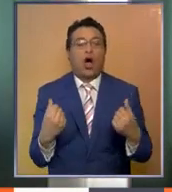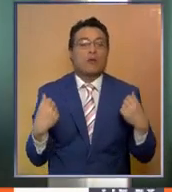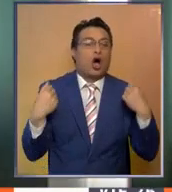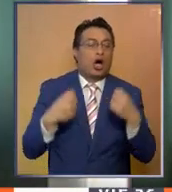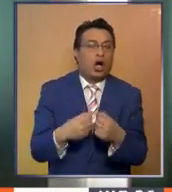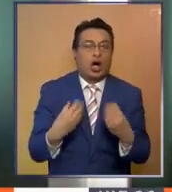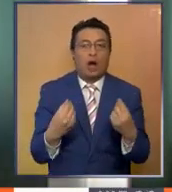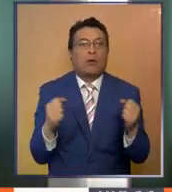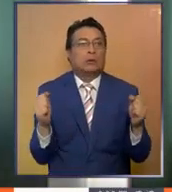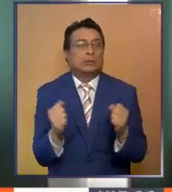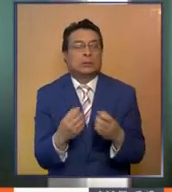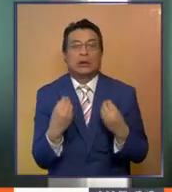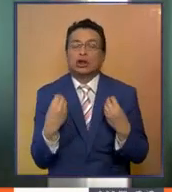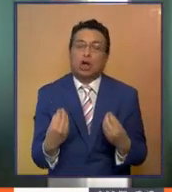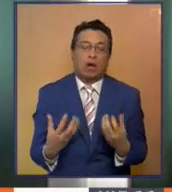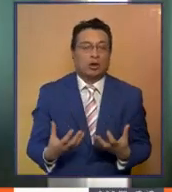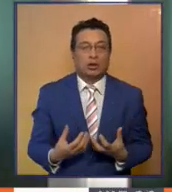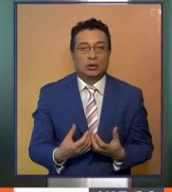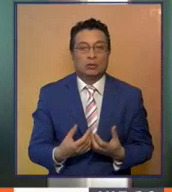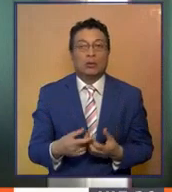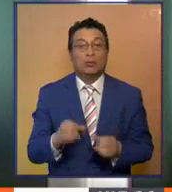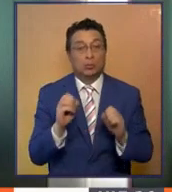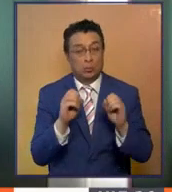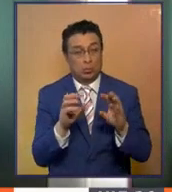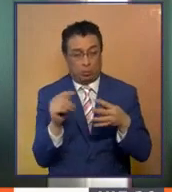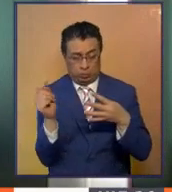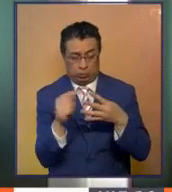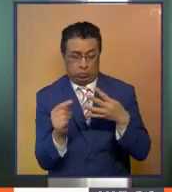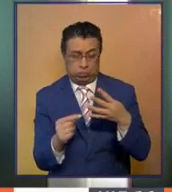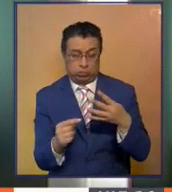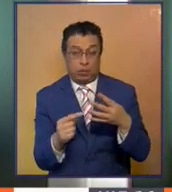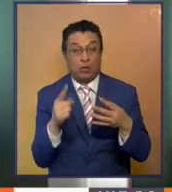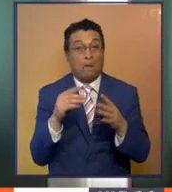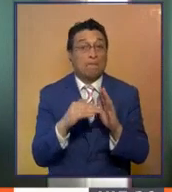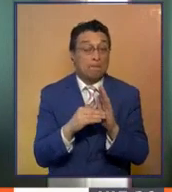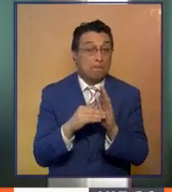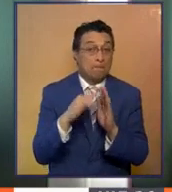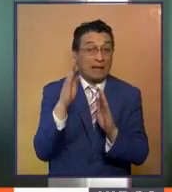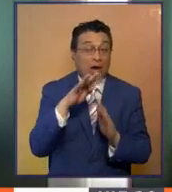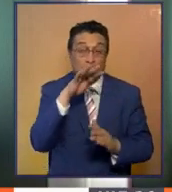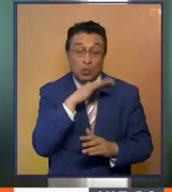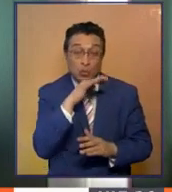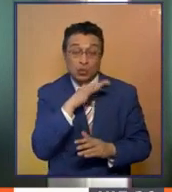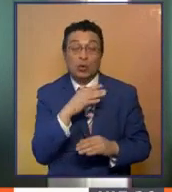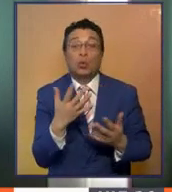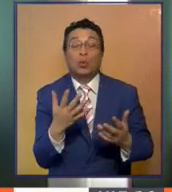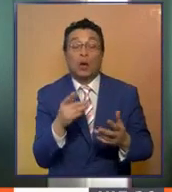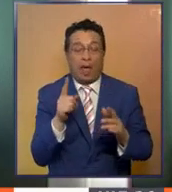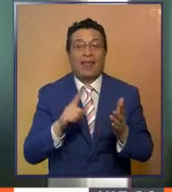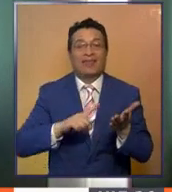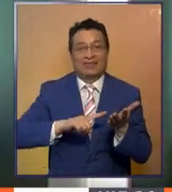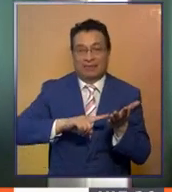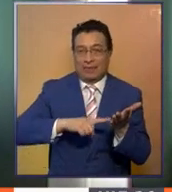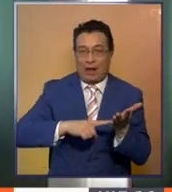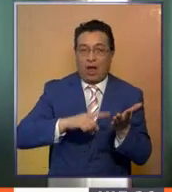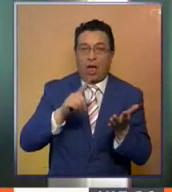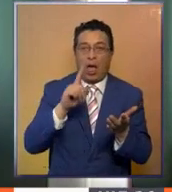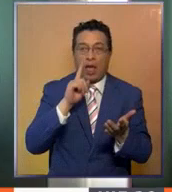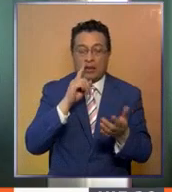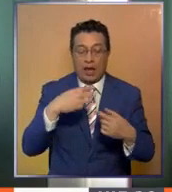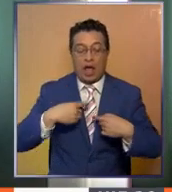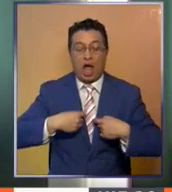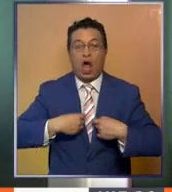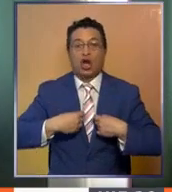para no pasar frío. Bueno, hay muchas alternativas, pero una de las más recomendadas es la tecnología que tiene la